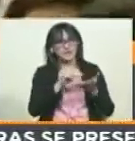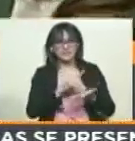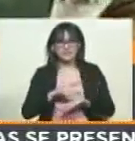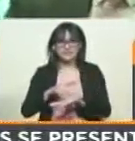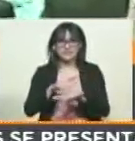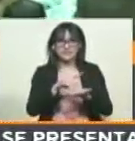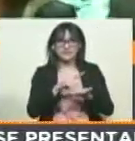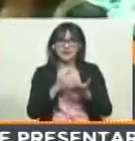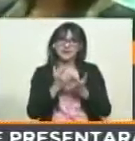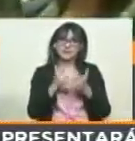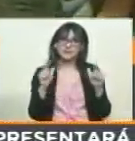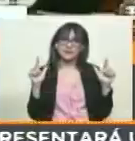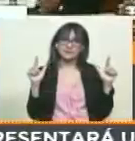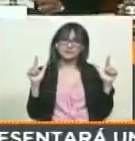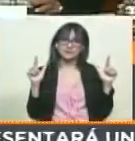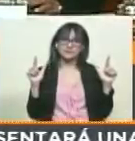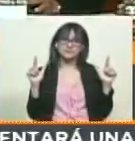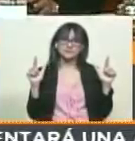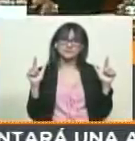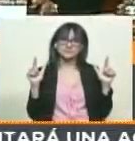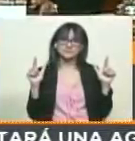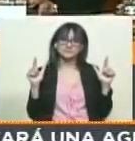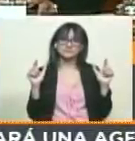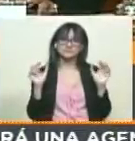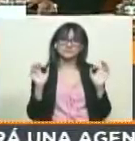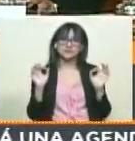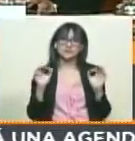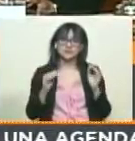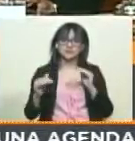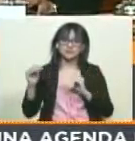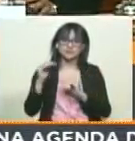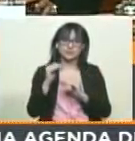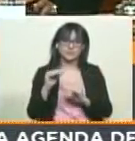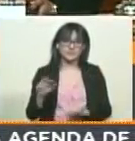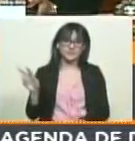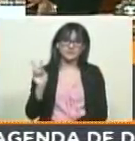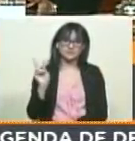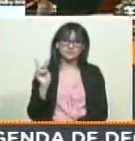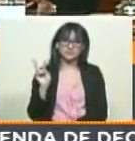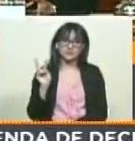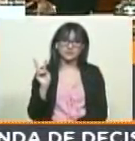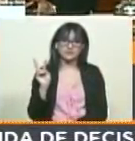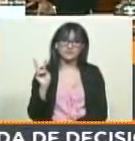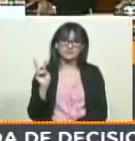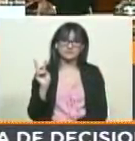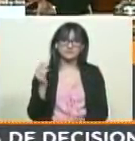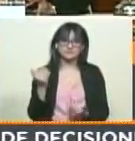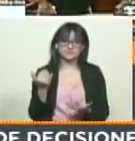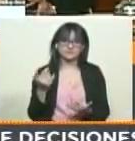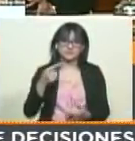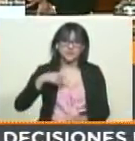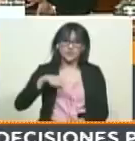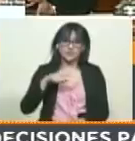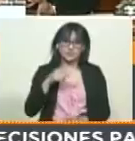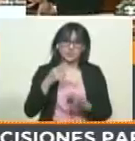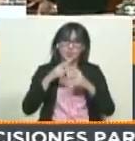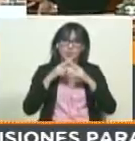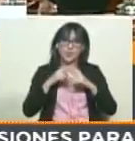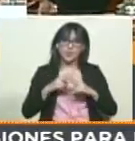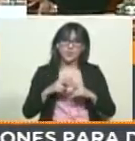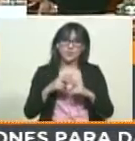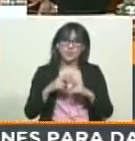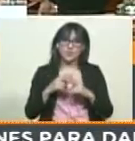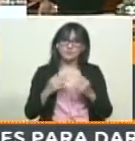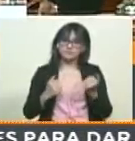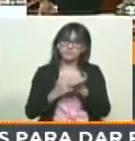de libertad y soberanía que se posó sobre nuestra patria. Y para nosotros es sin duda un honor contar